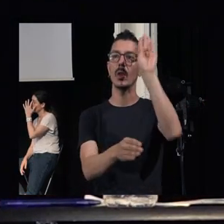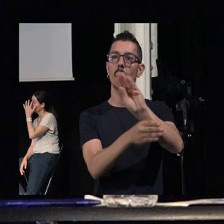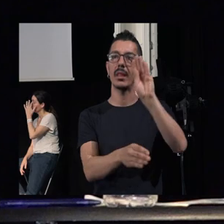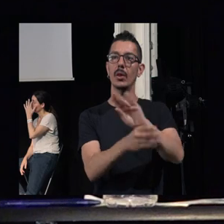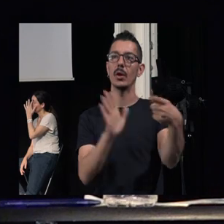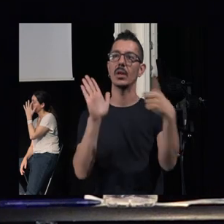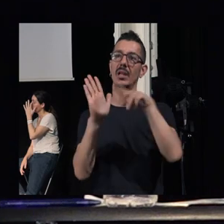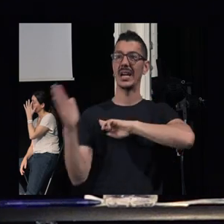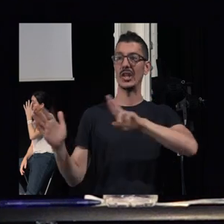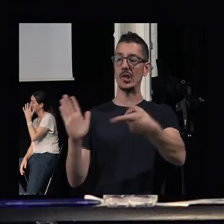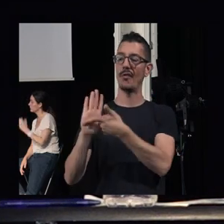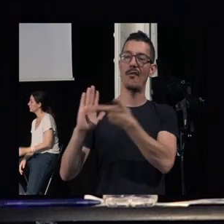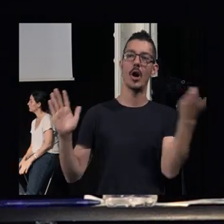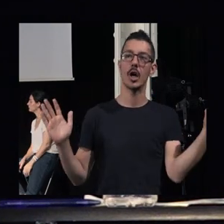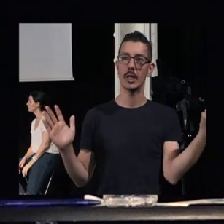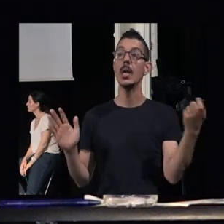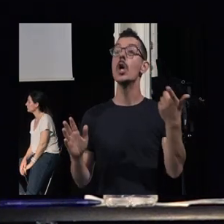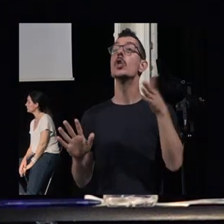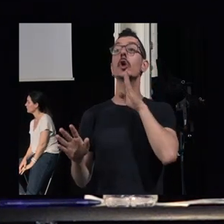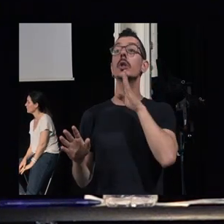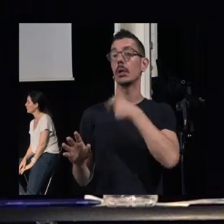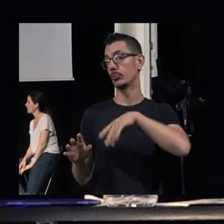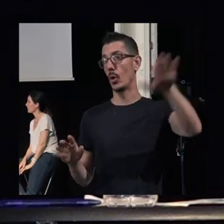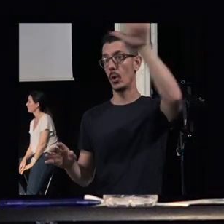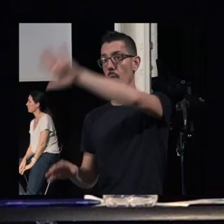el Estado, ¿no? Y que también habría que